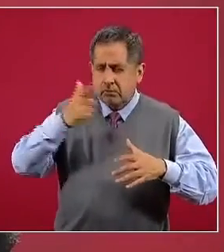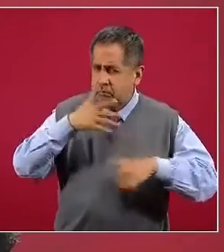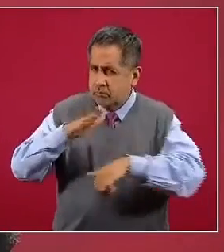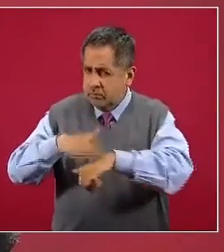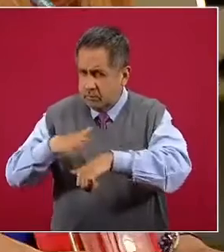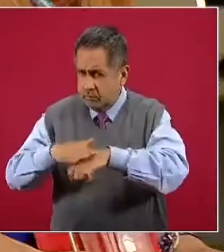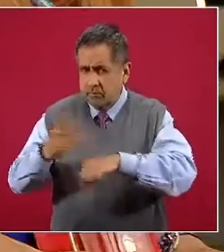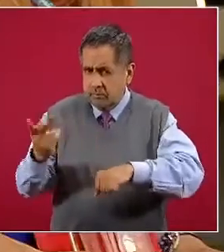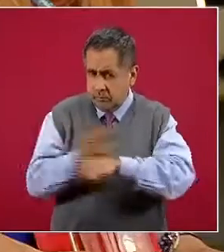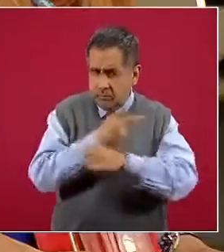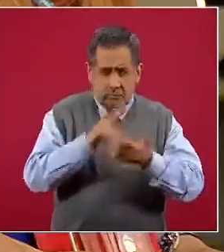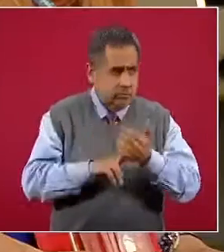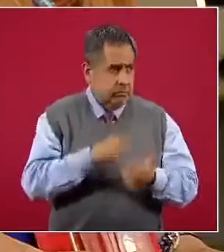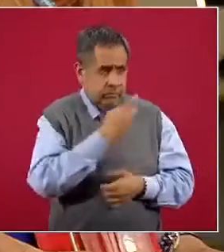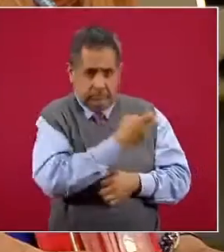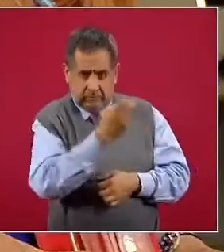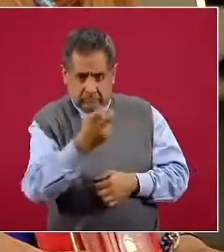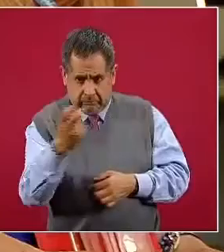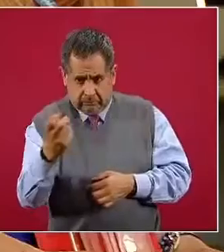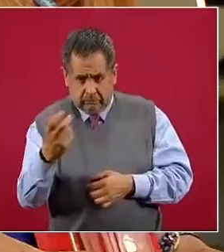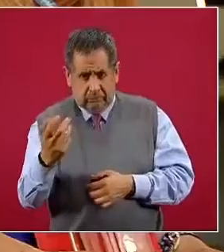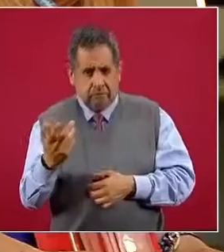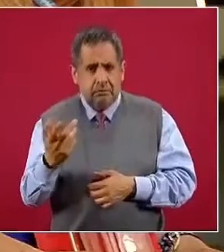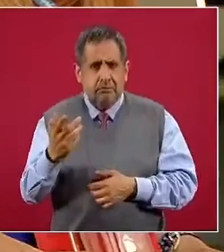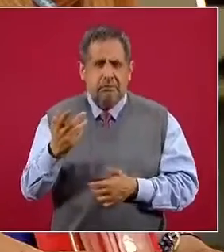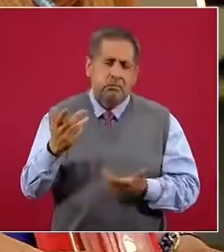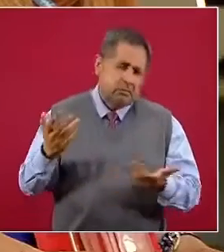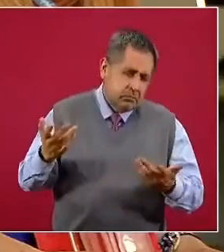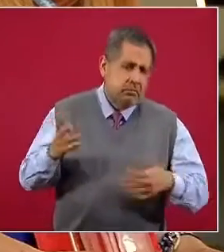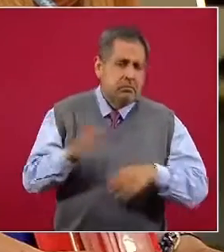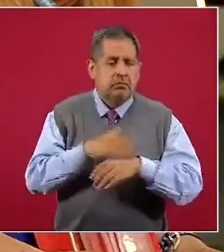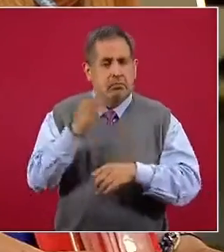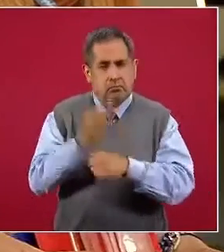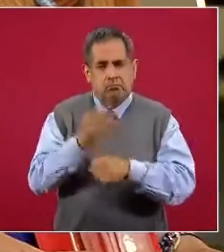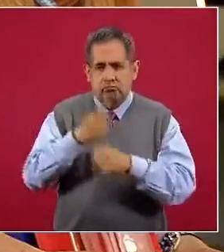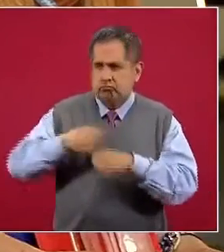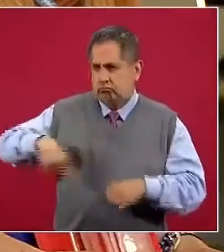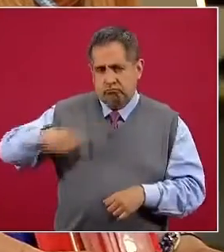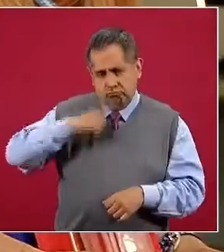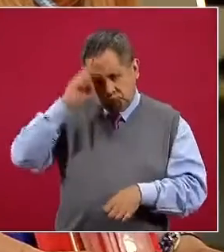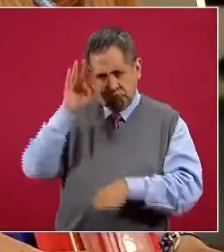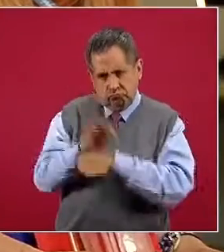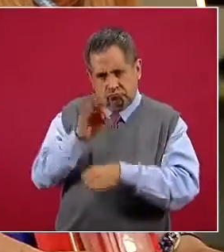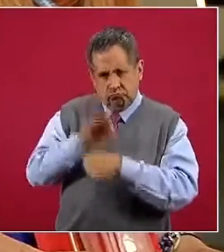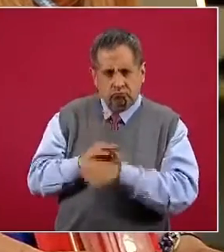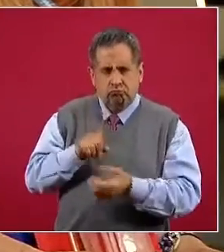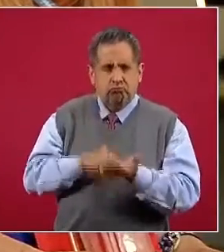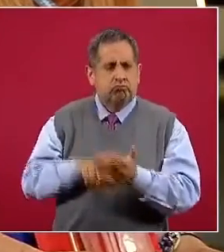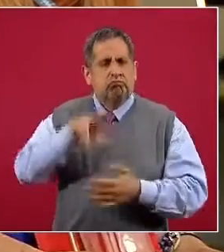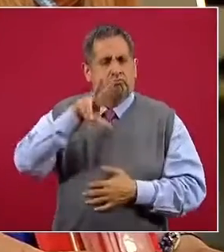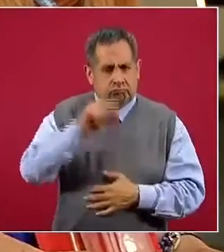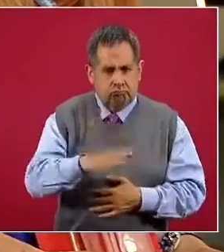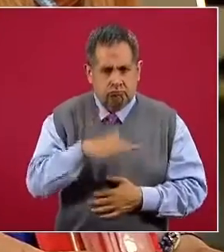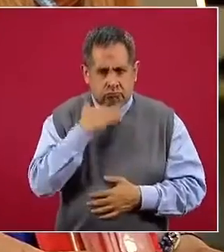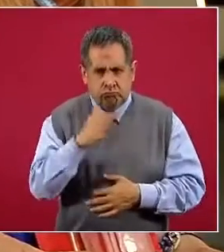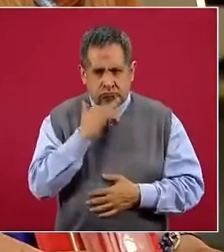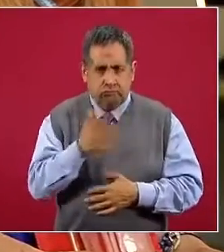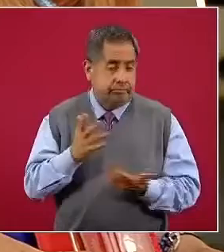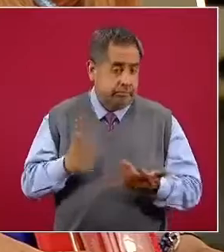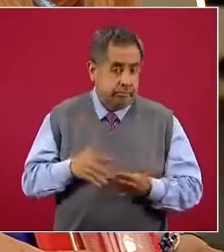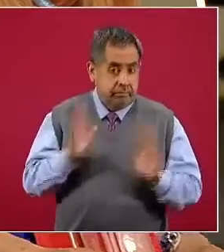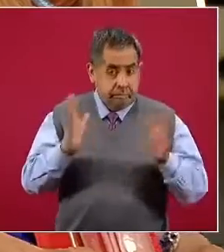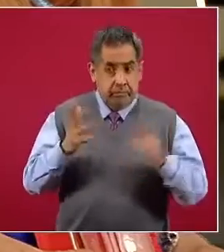esté ocurriendo esto, dada la bandera que se ha defendido de la no corrupción, si se han